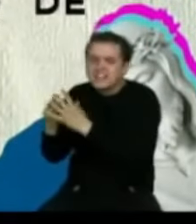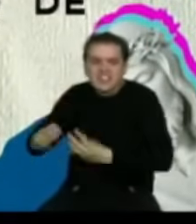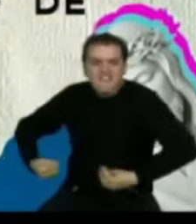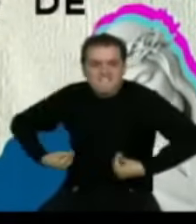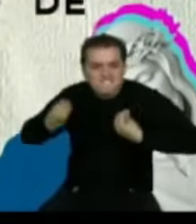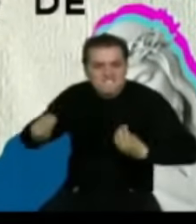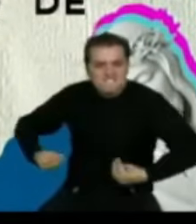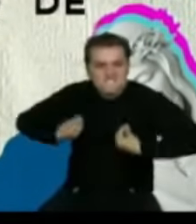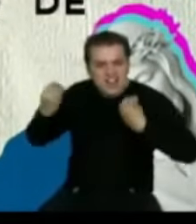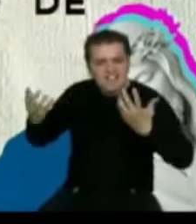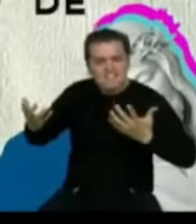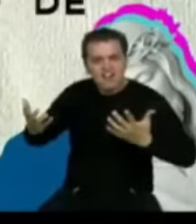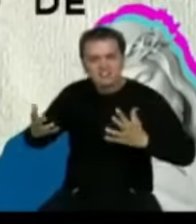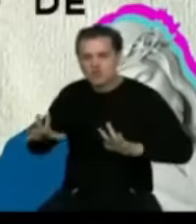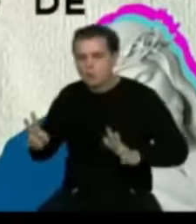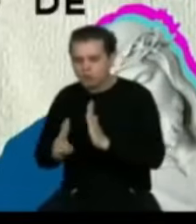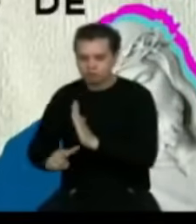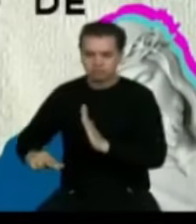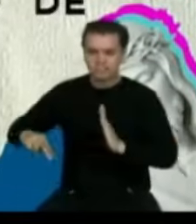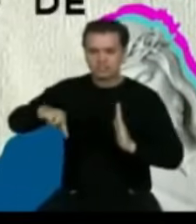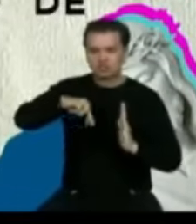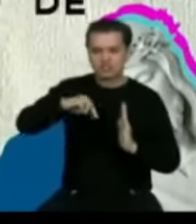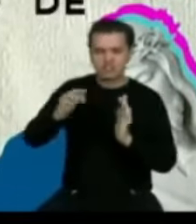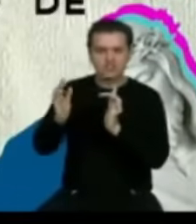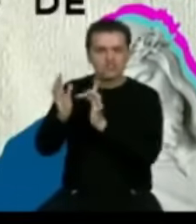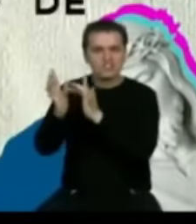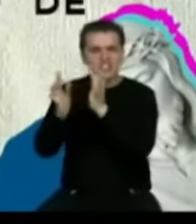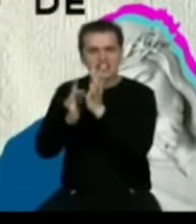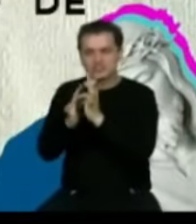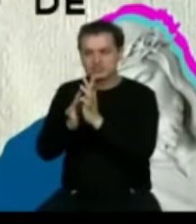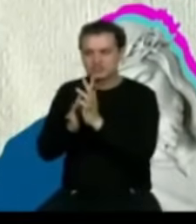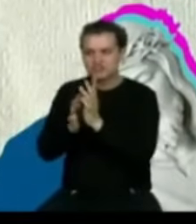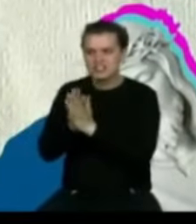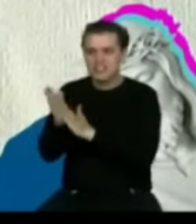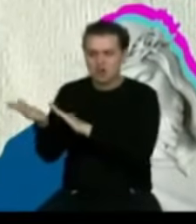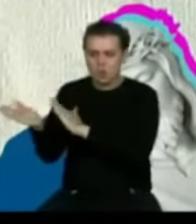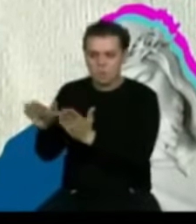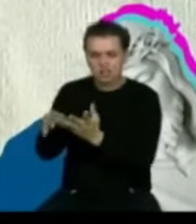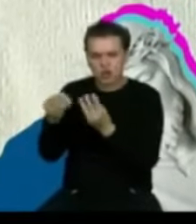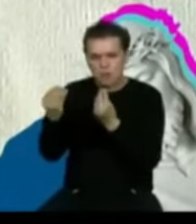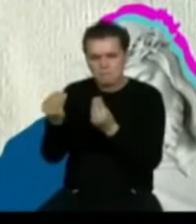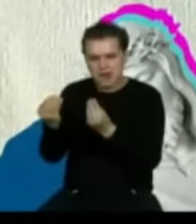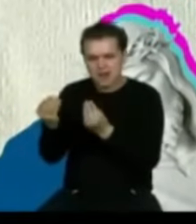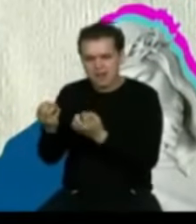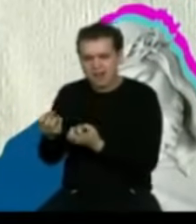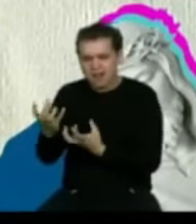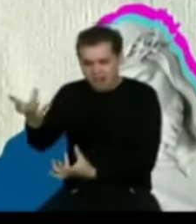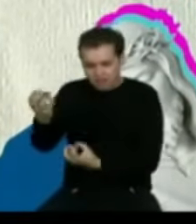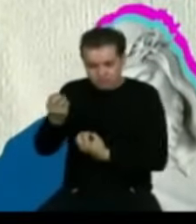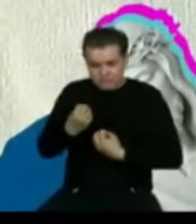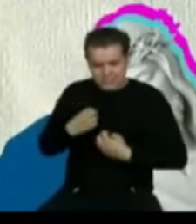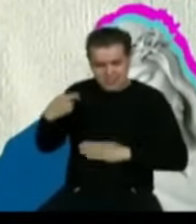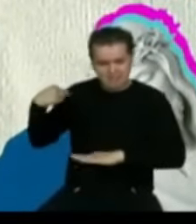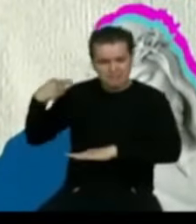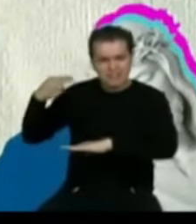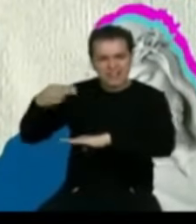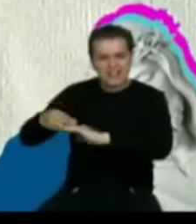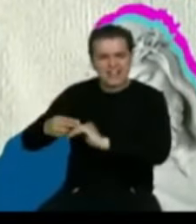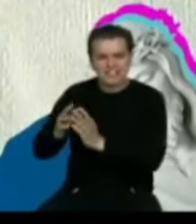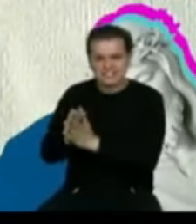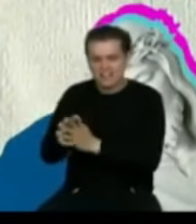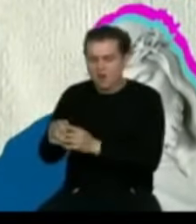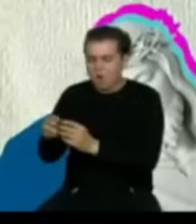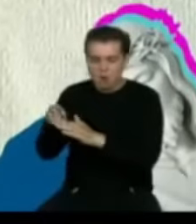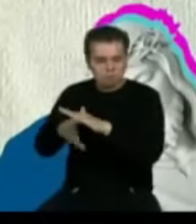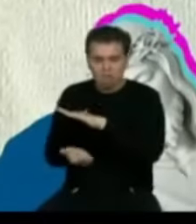viva mediante la resurrección de Jesucristo de entre los muertos, para obtener una herencia incorruptible,